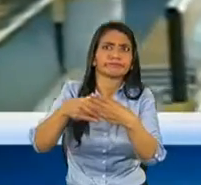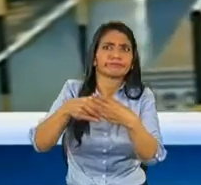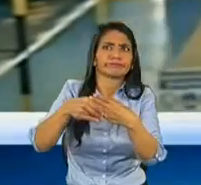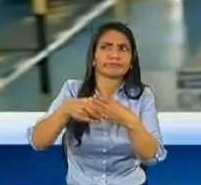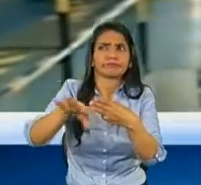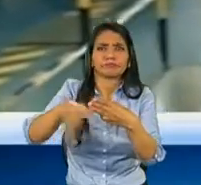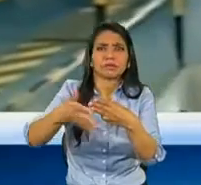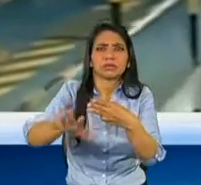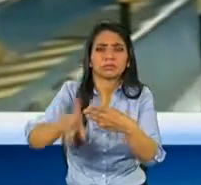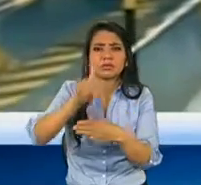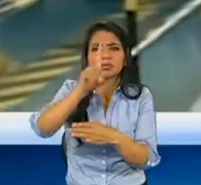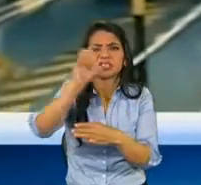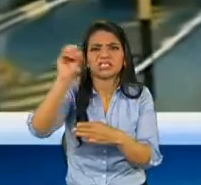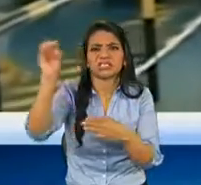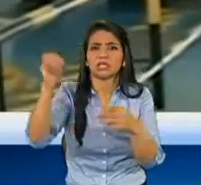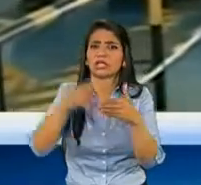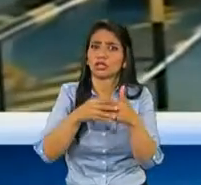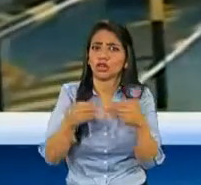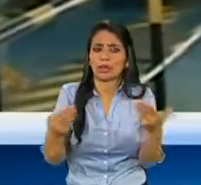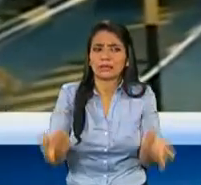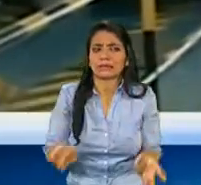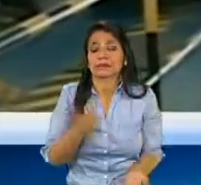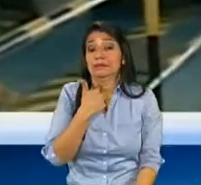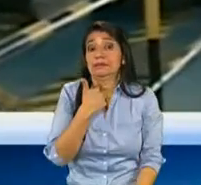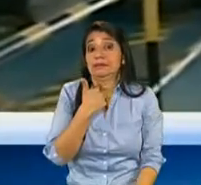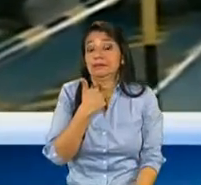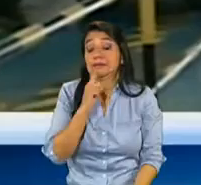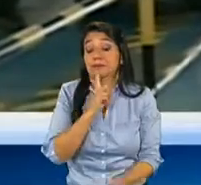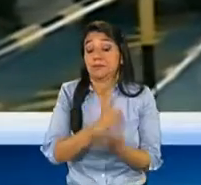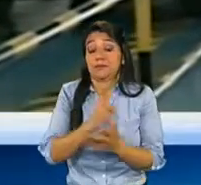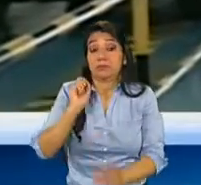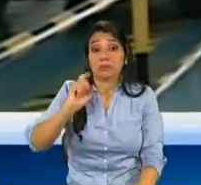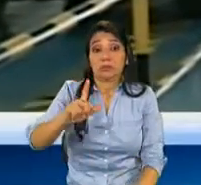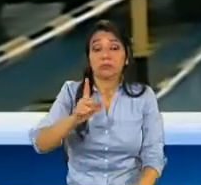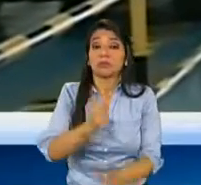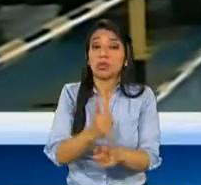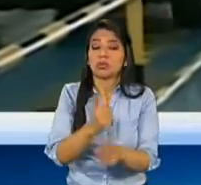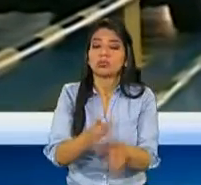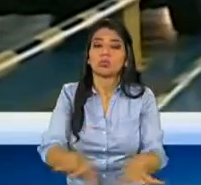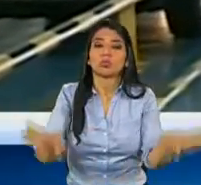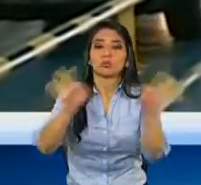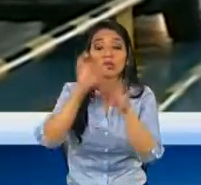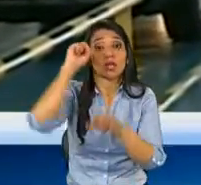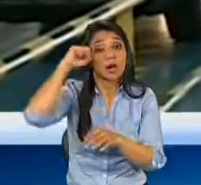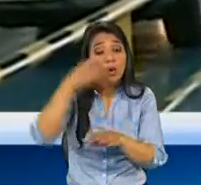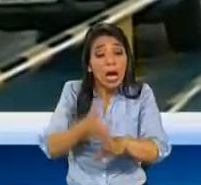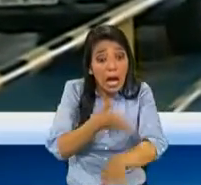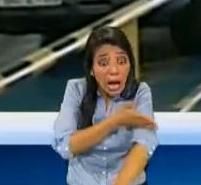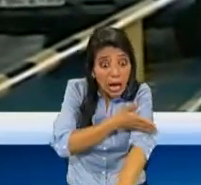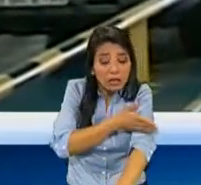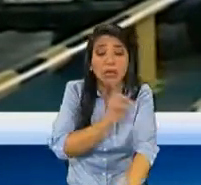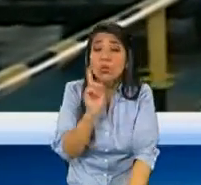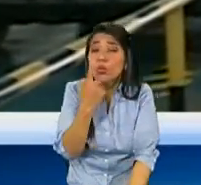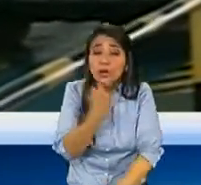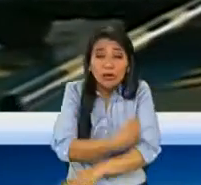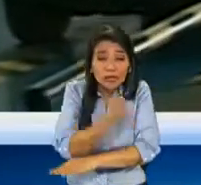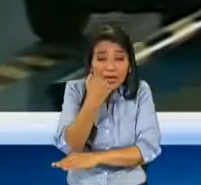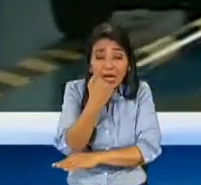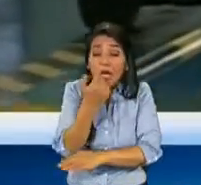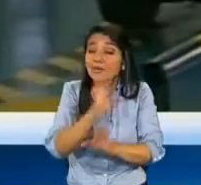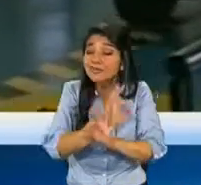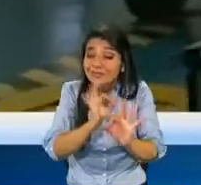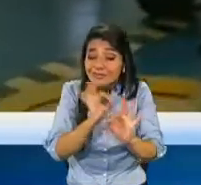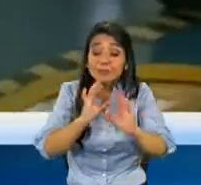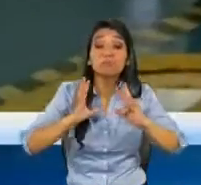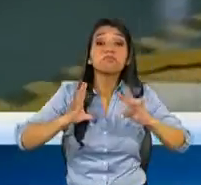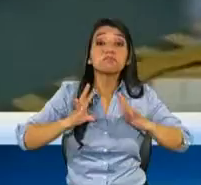podría ascender hasta 100 dólares lo cual ya sería un tema bastante elevado por eso es importante recordar que aún nos queda tiempo el único día que no atenderemos es el